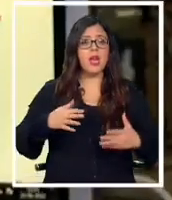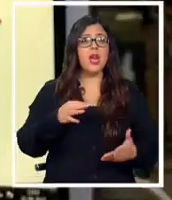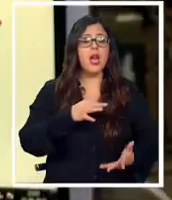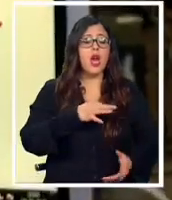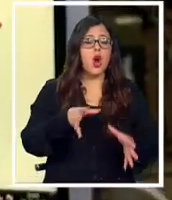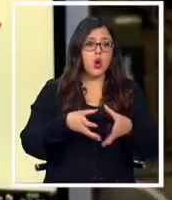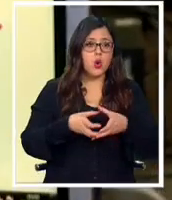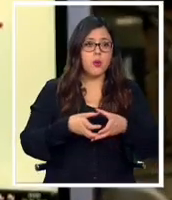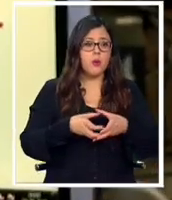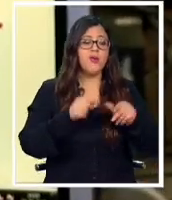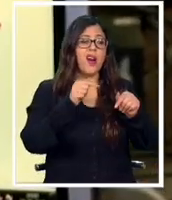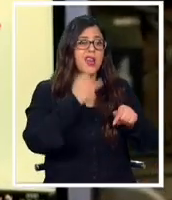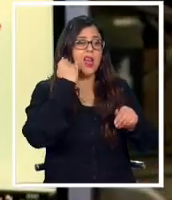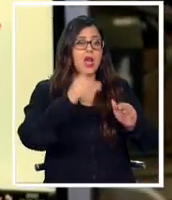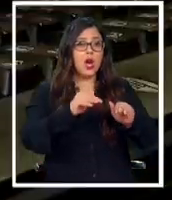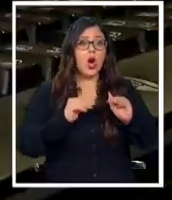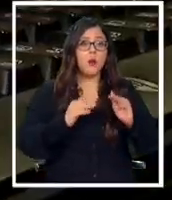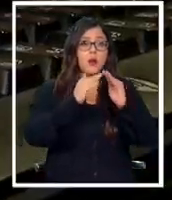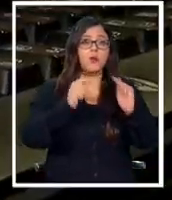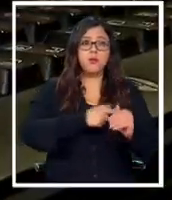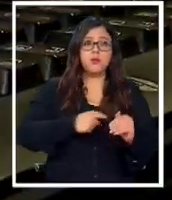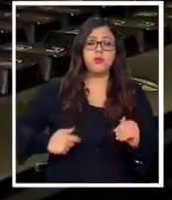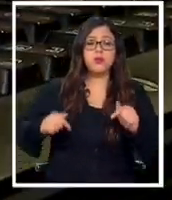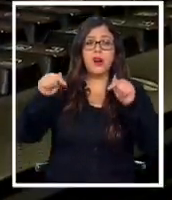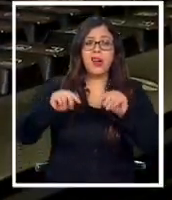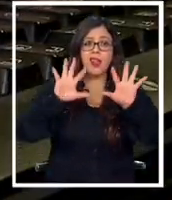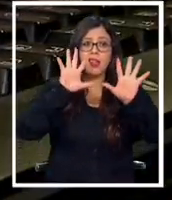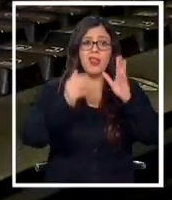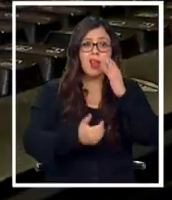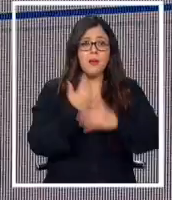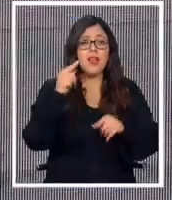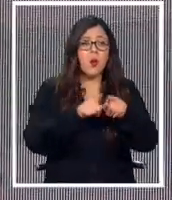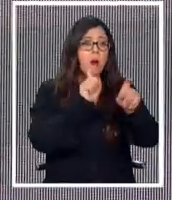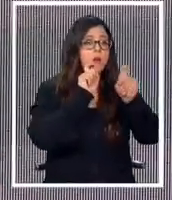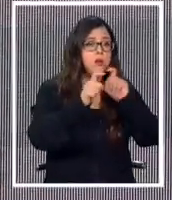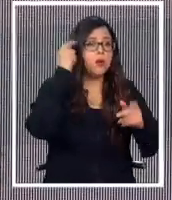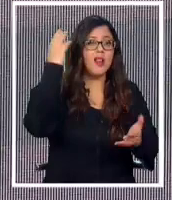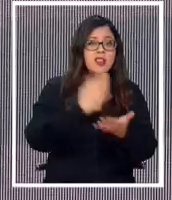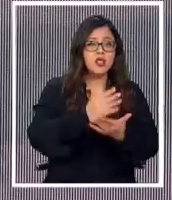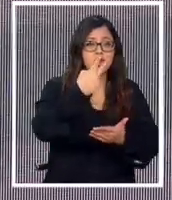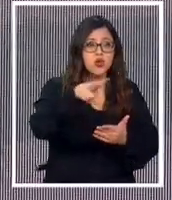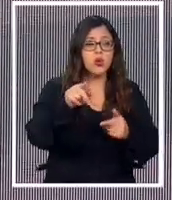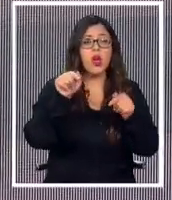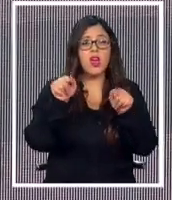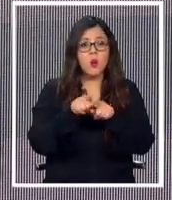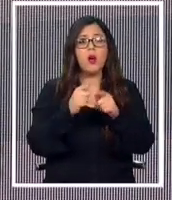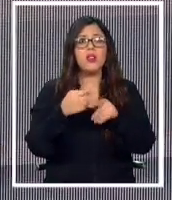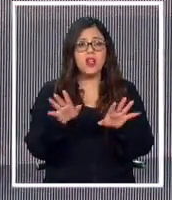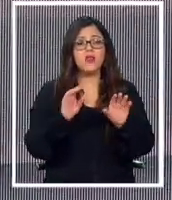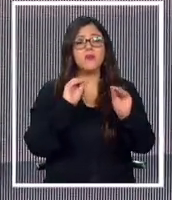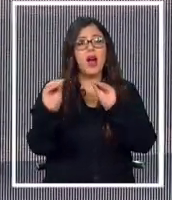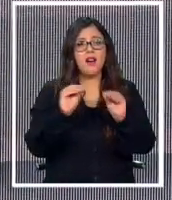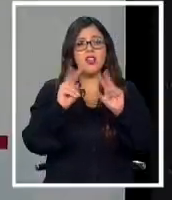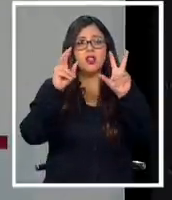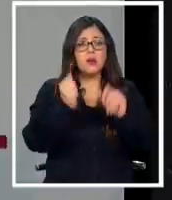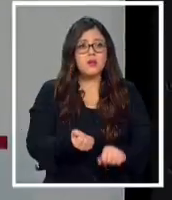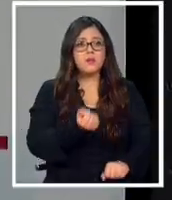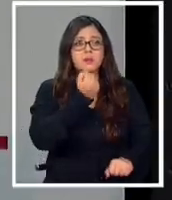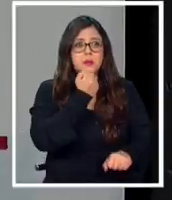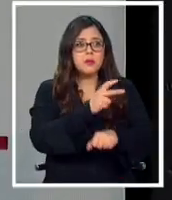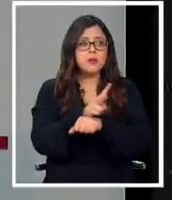incomodidad en palacio en donde cerca de las 10 de la mañana y tras duras críticas a la decisión se dieron las primeras luces del llamado error